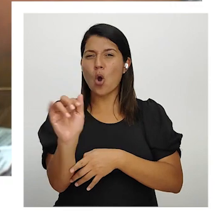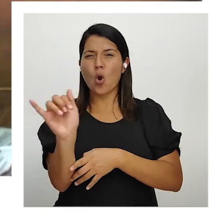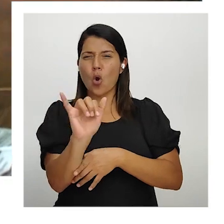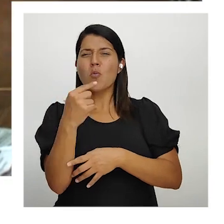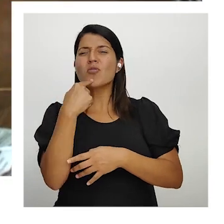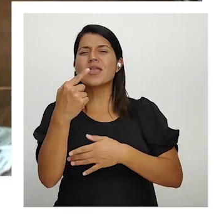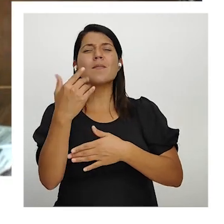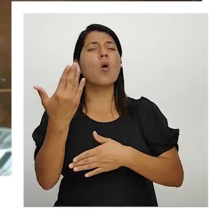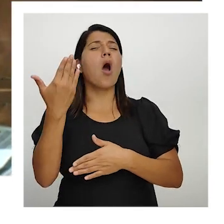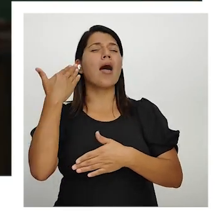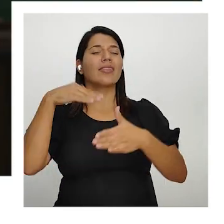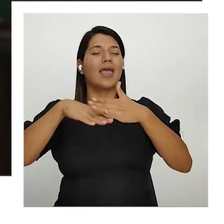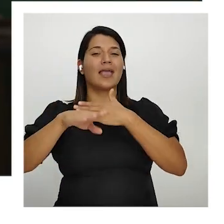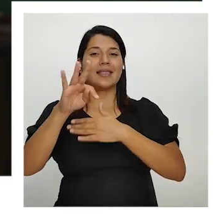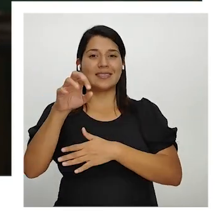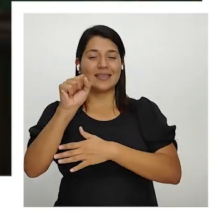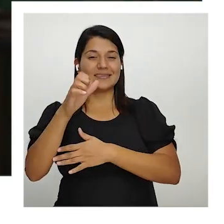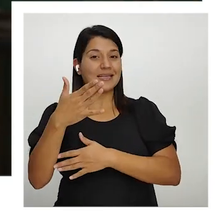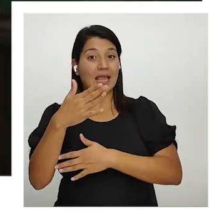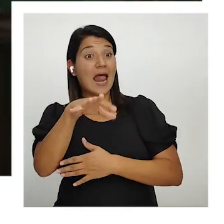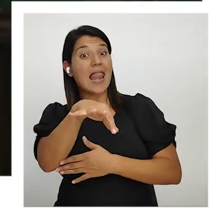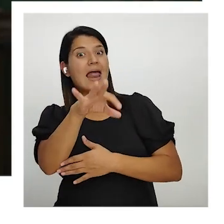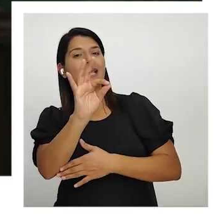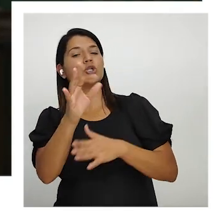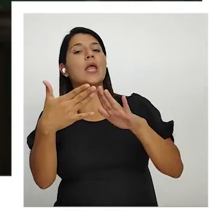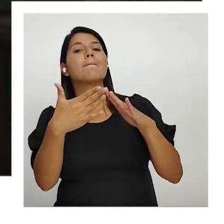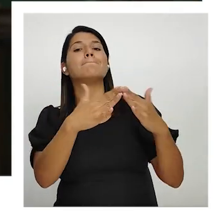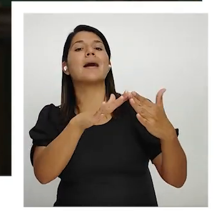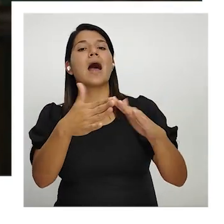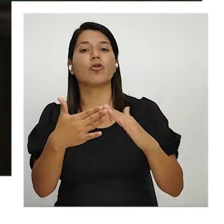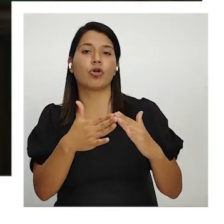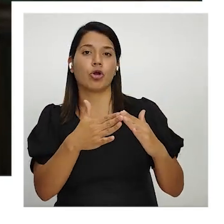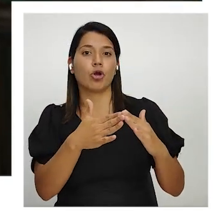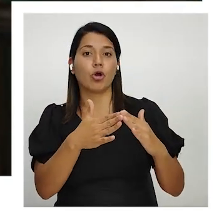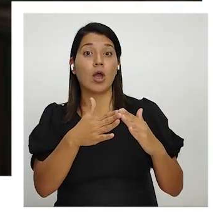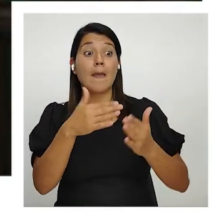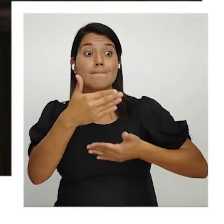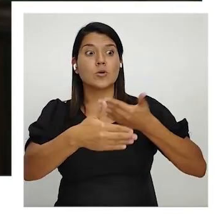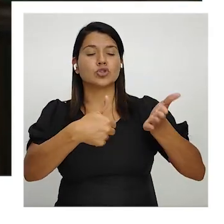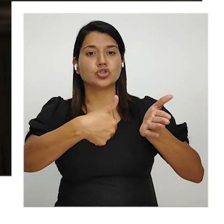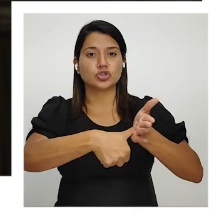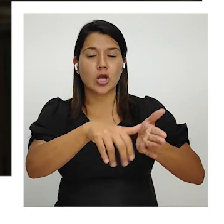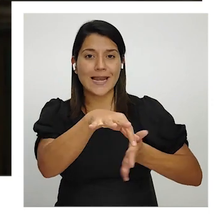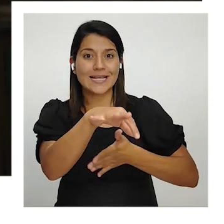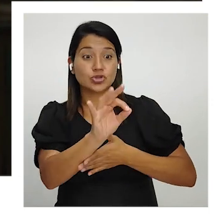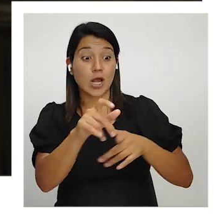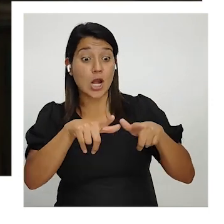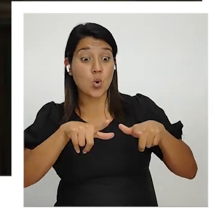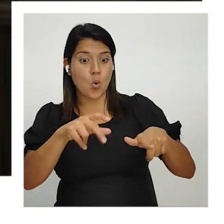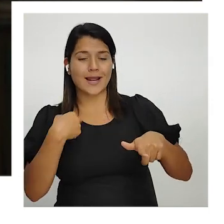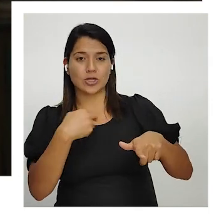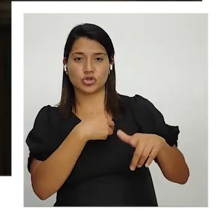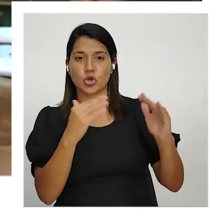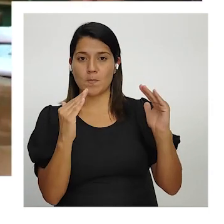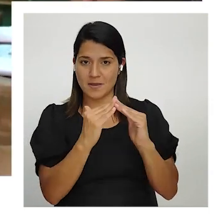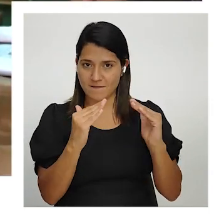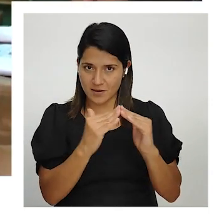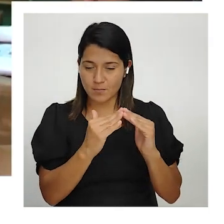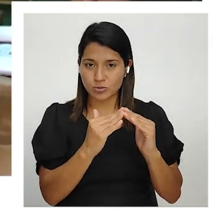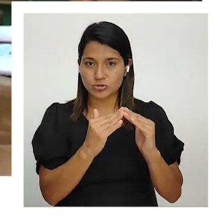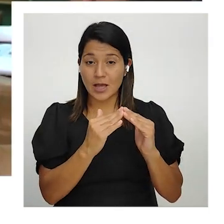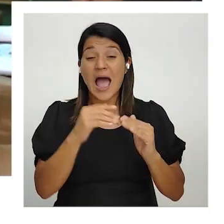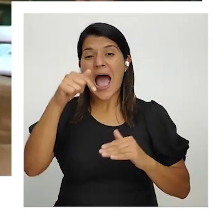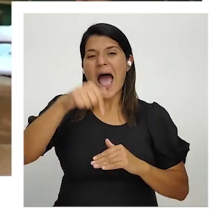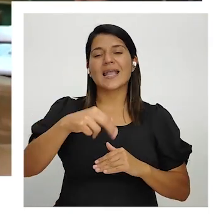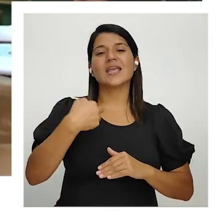Tribunal Supremo de Elecciones, es la elección del barrio. Es la elección del lugar en el que vivimos. En esta elección estamos diciendo otra cosa, estamos diciendo es la